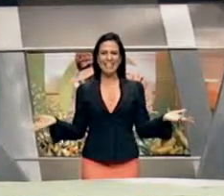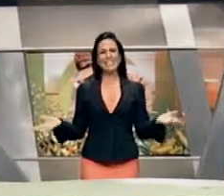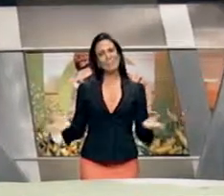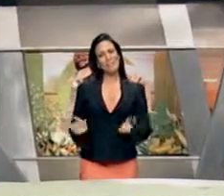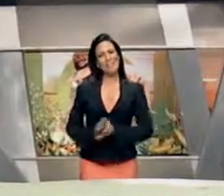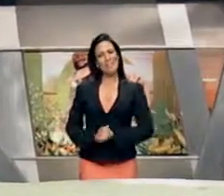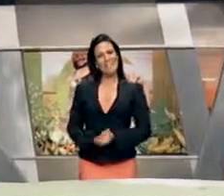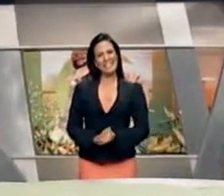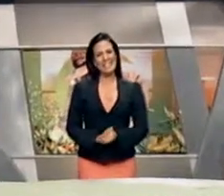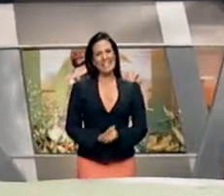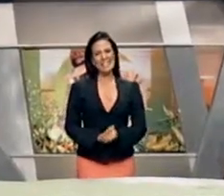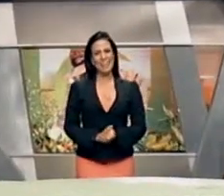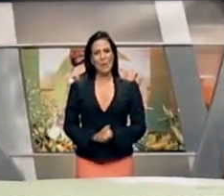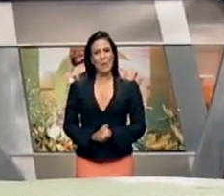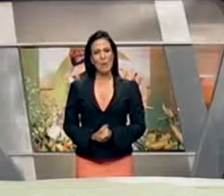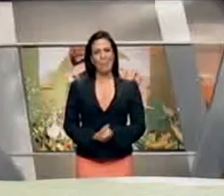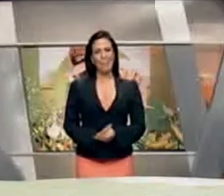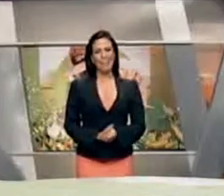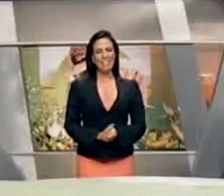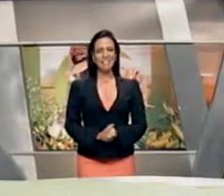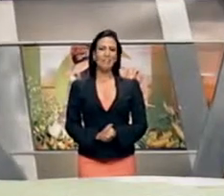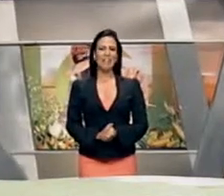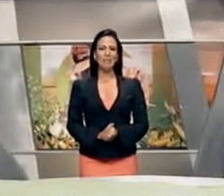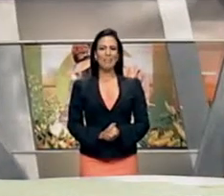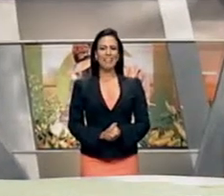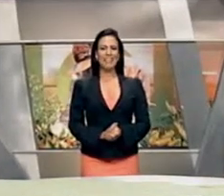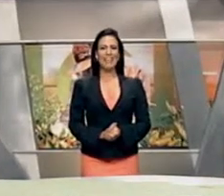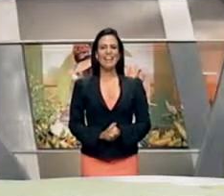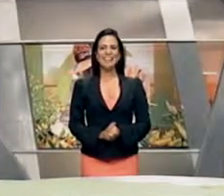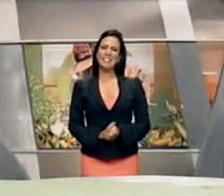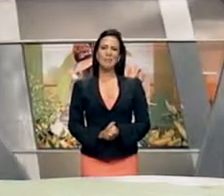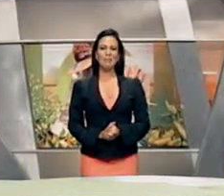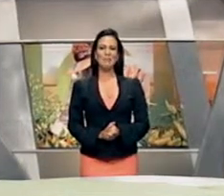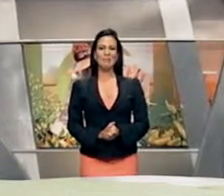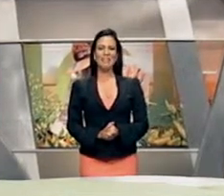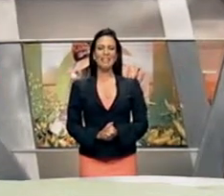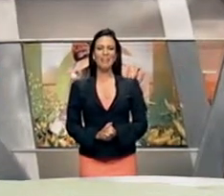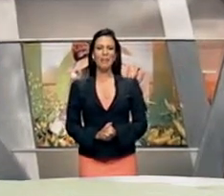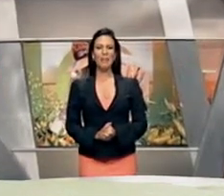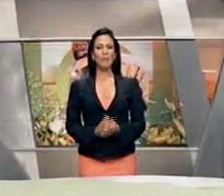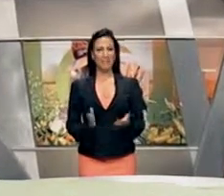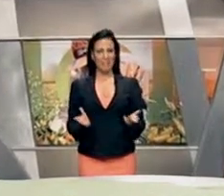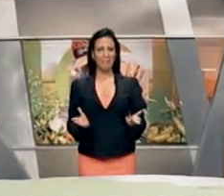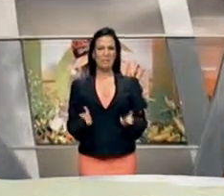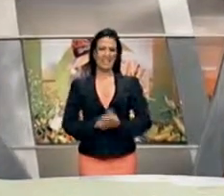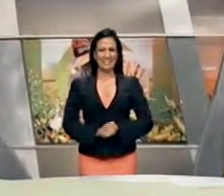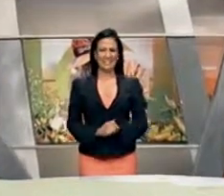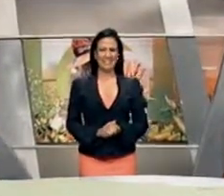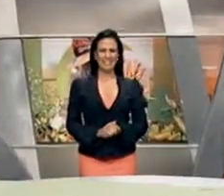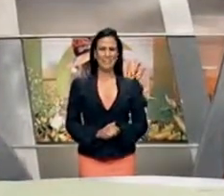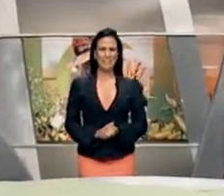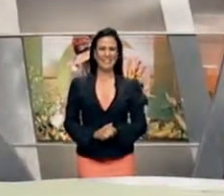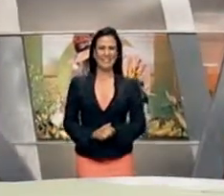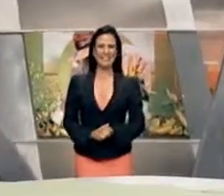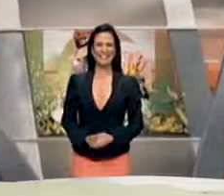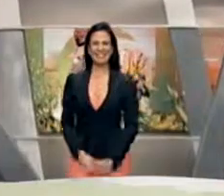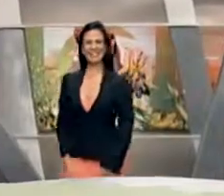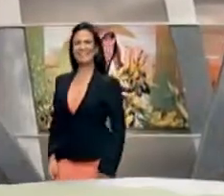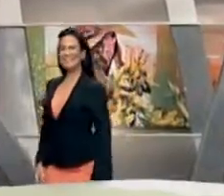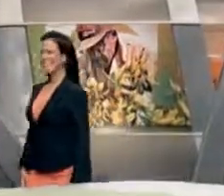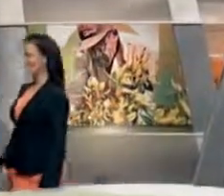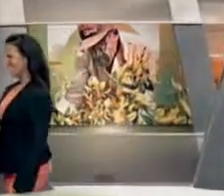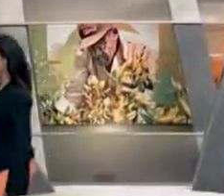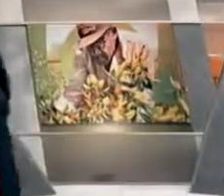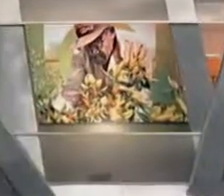sintonía de todos ustedes. Pasen un buen resto de la noche e inicien una semana de trabajo en armonía. Gracias por estar.